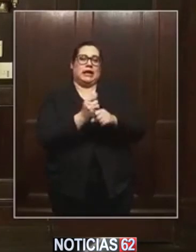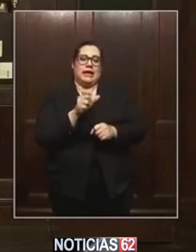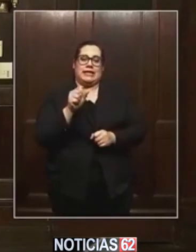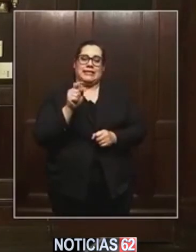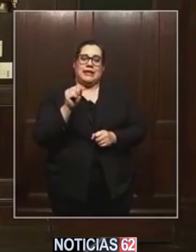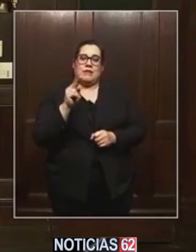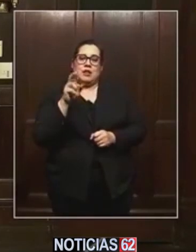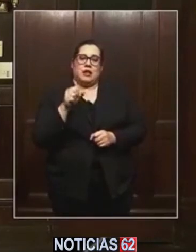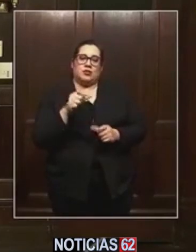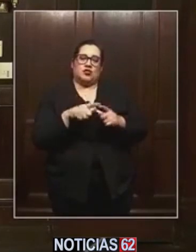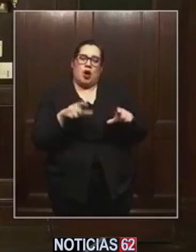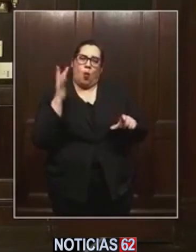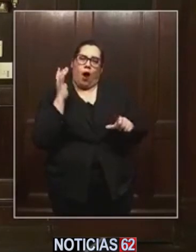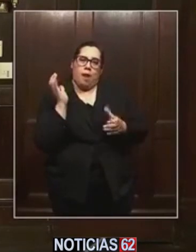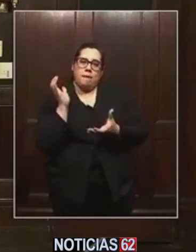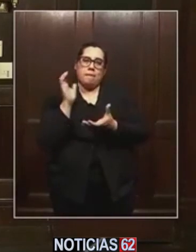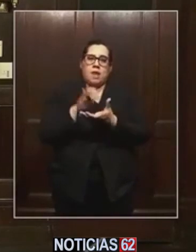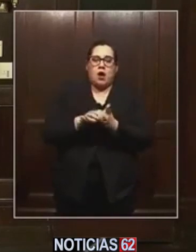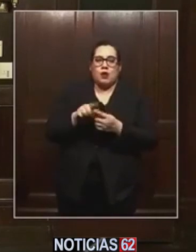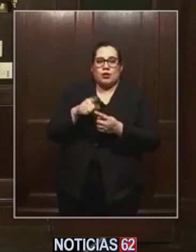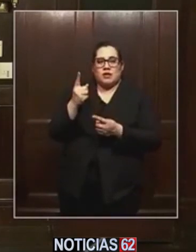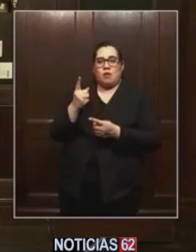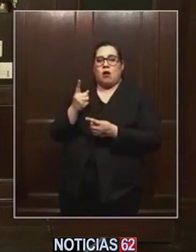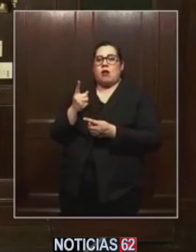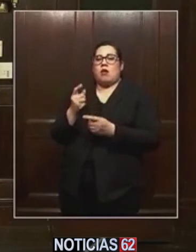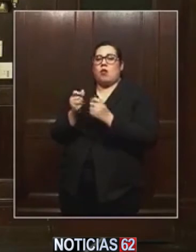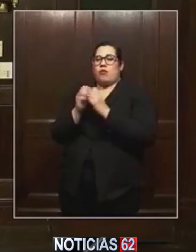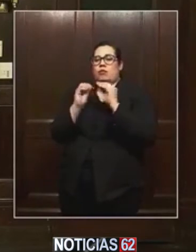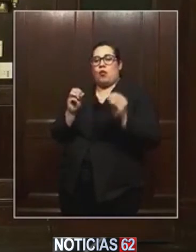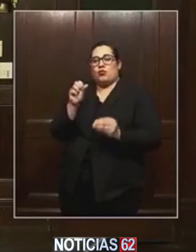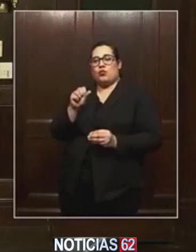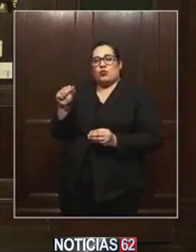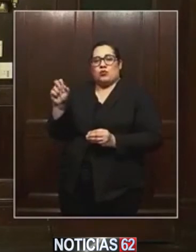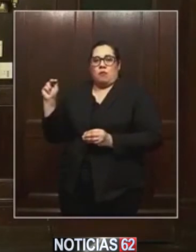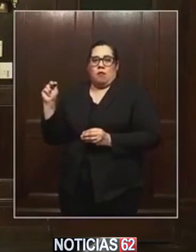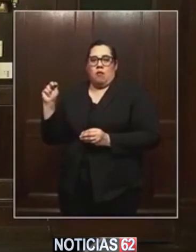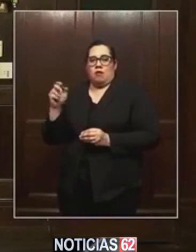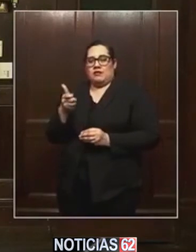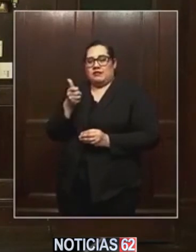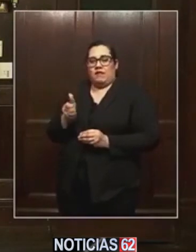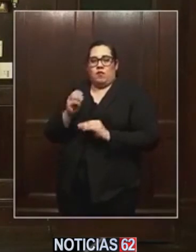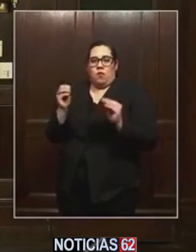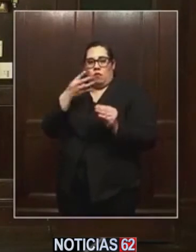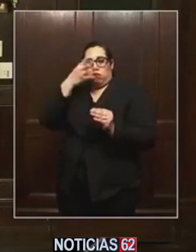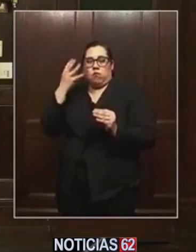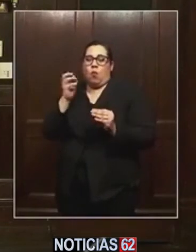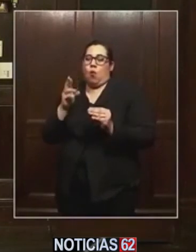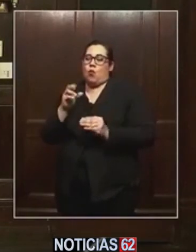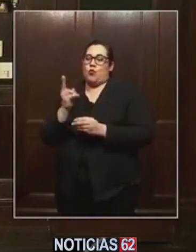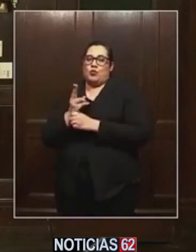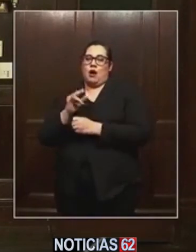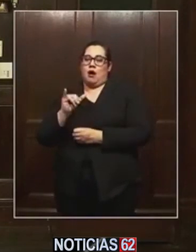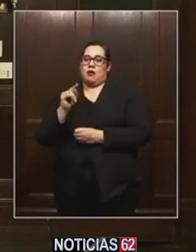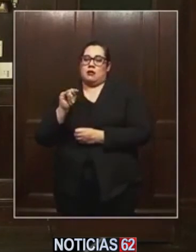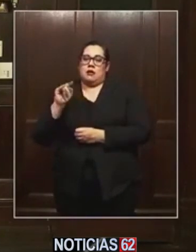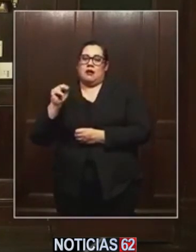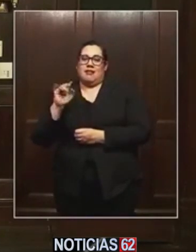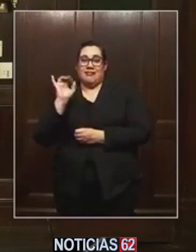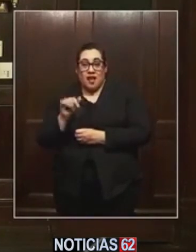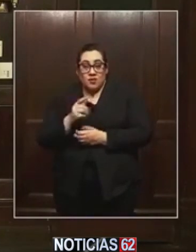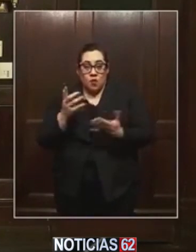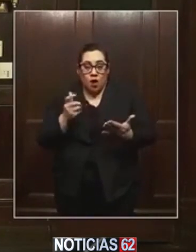casados con inmigrantes sin números de seguro social. Este es racismo. Este